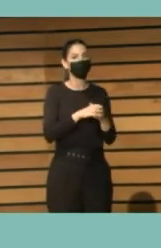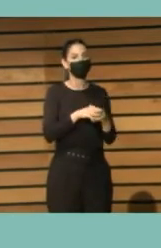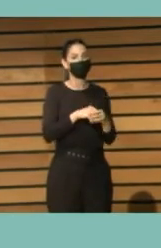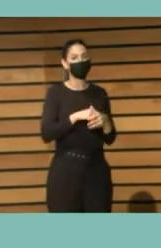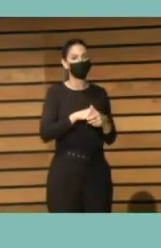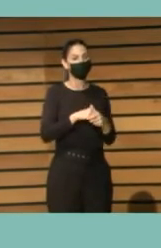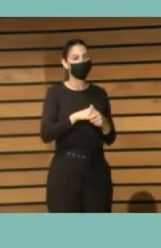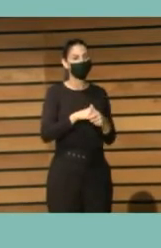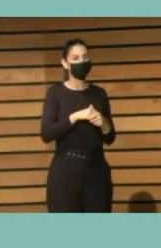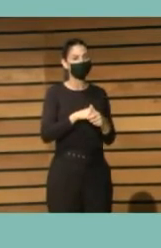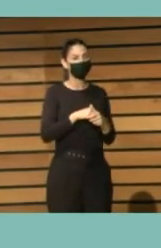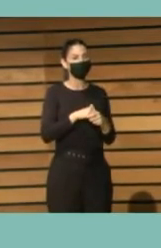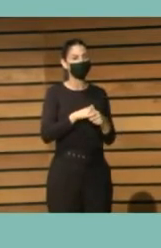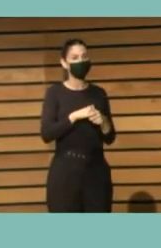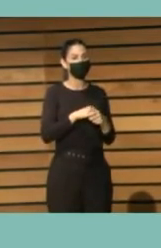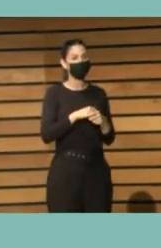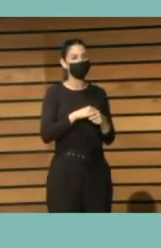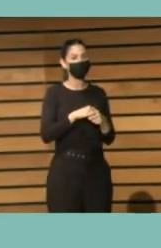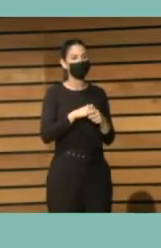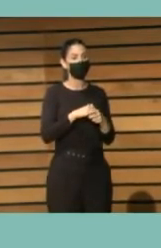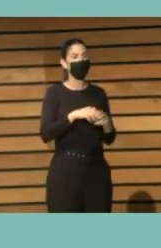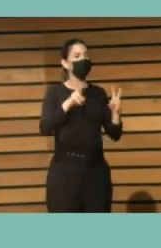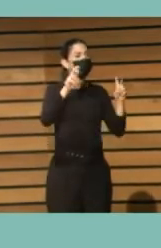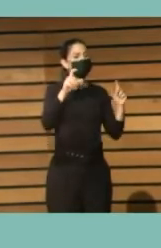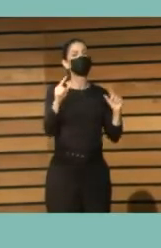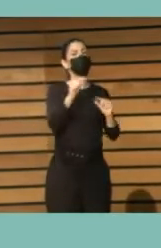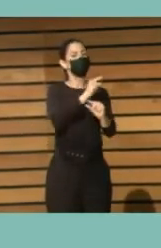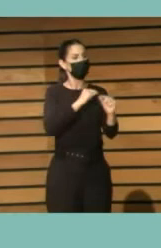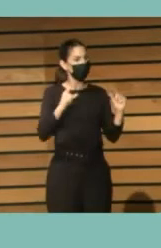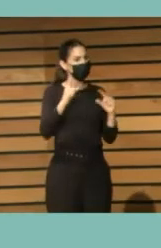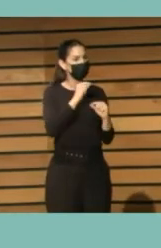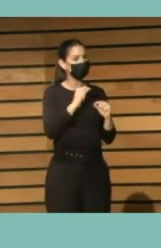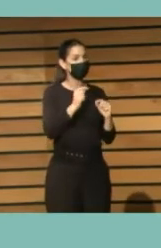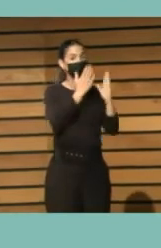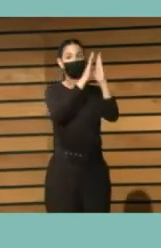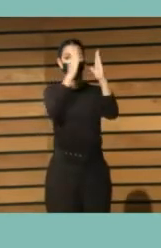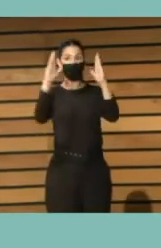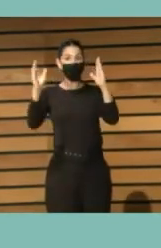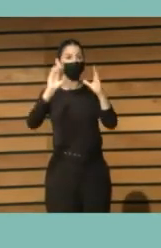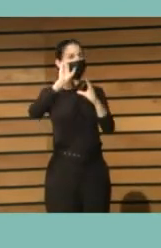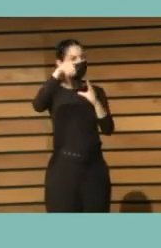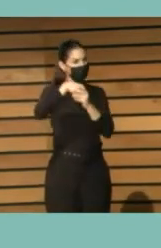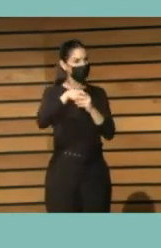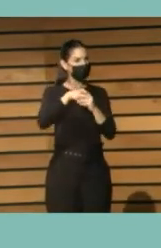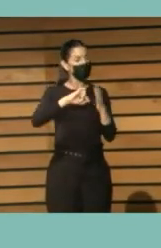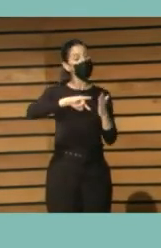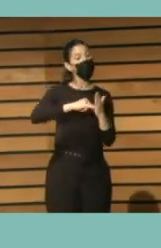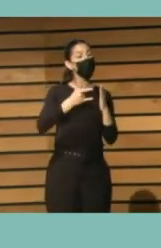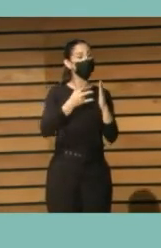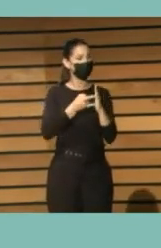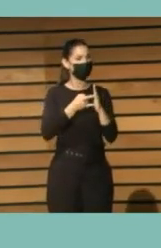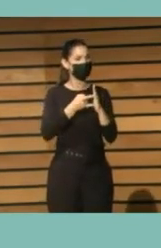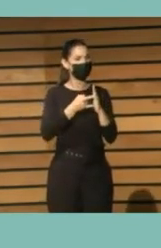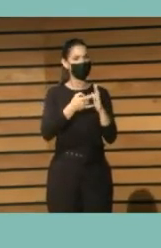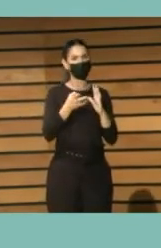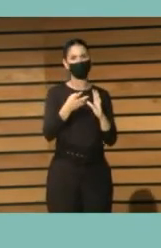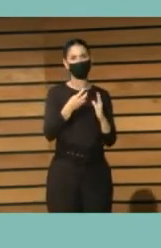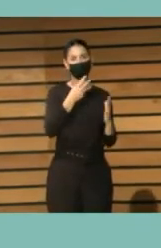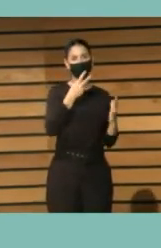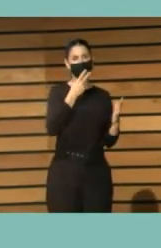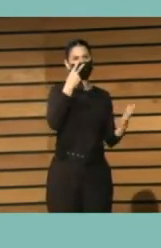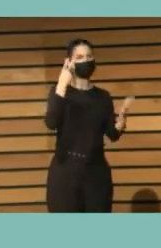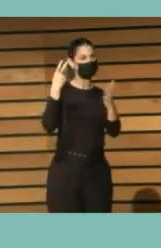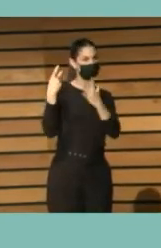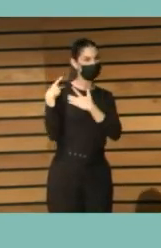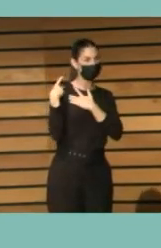misma lo comento casi siempre, de los debates que hay en la biblioteca. En la biblioteca tenemos un proyecto desde hace, me parece que ya son 7 años, que se